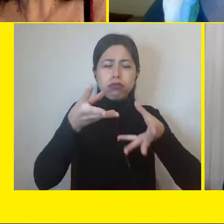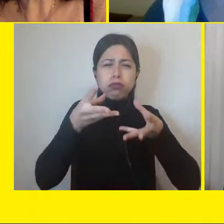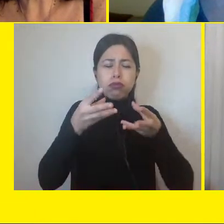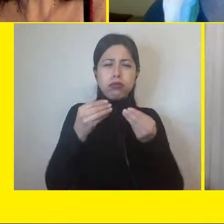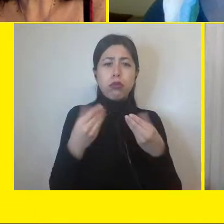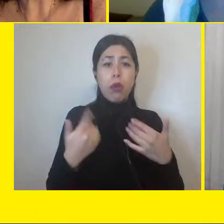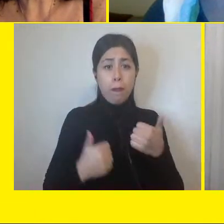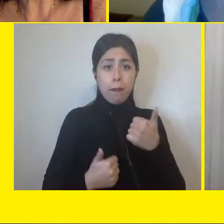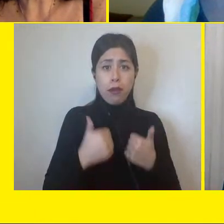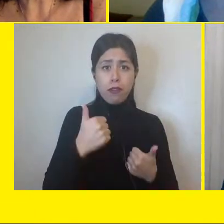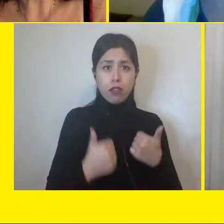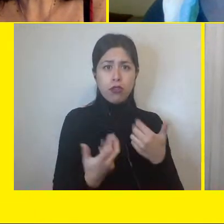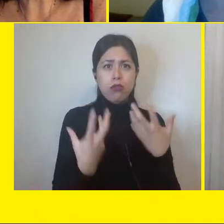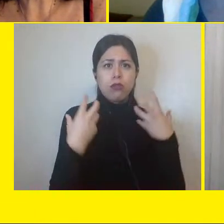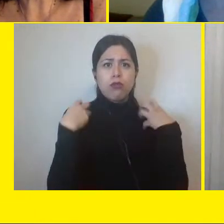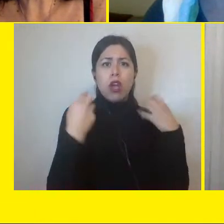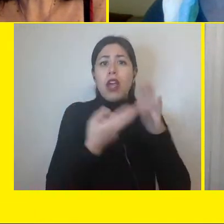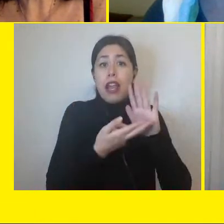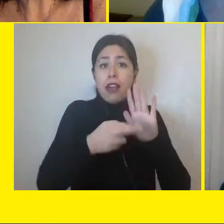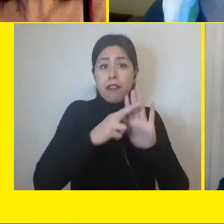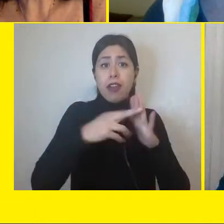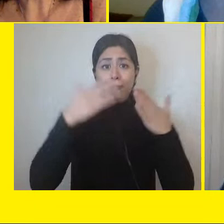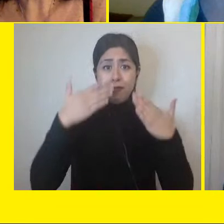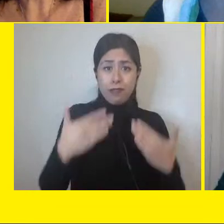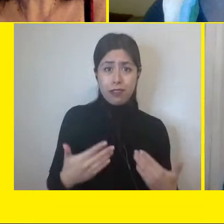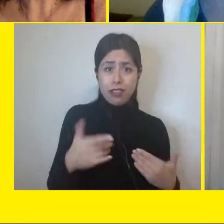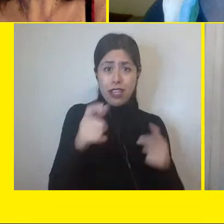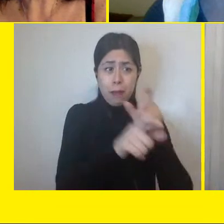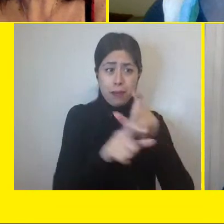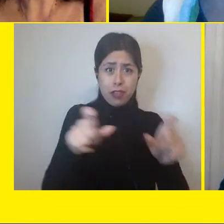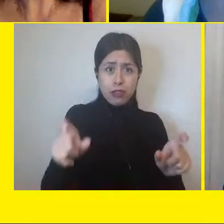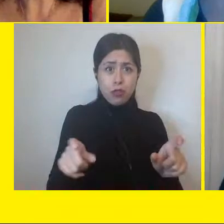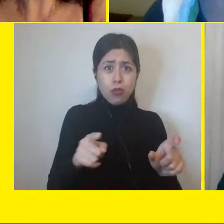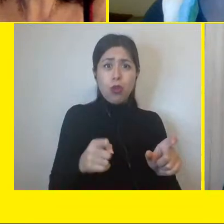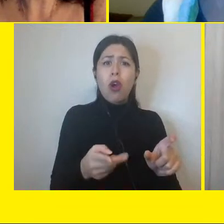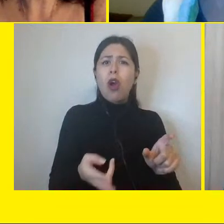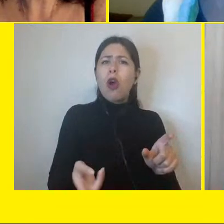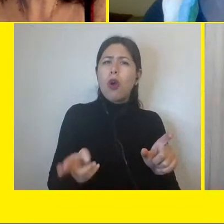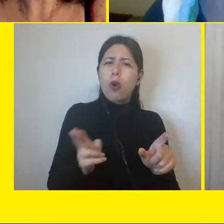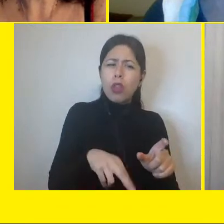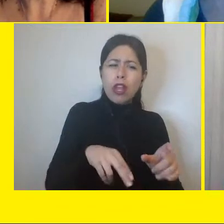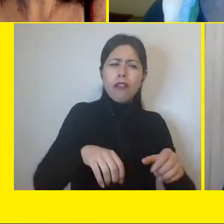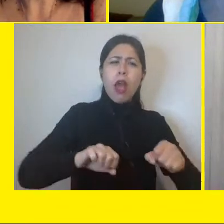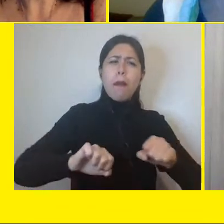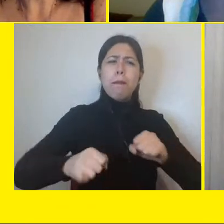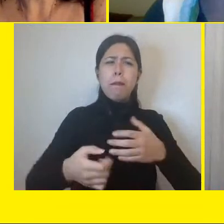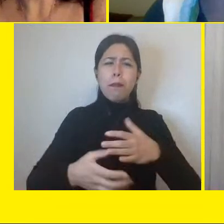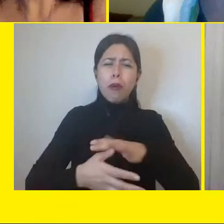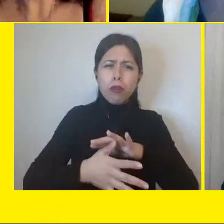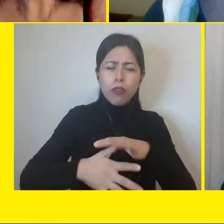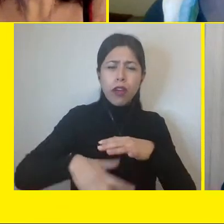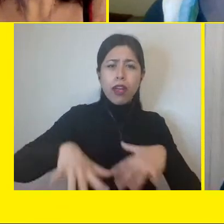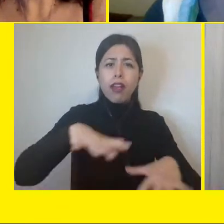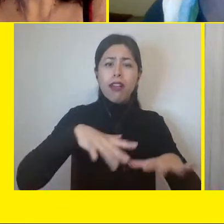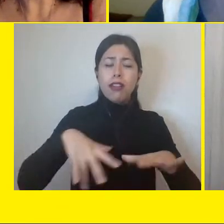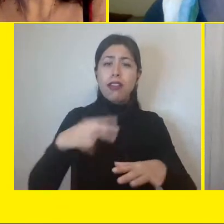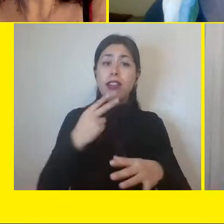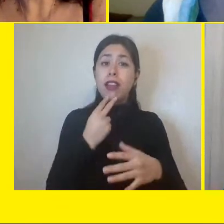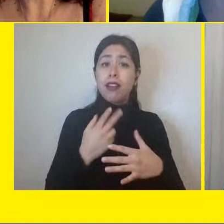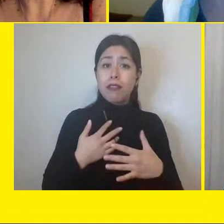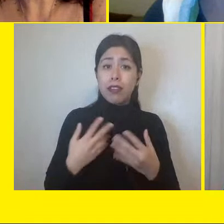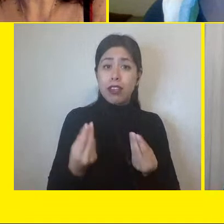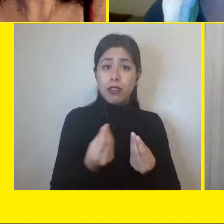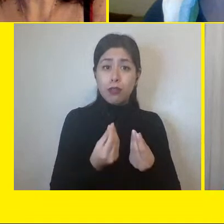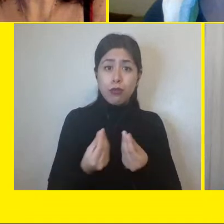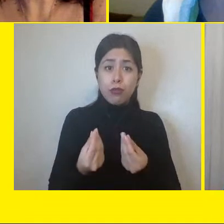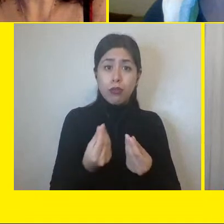como profesional que está encargado de la rehabilitación física de la persona, que tiene que volver a moverla, que volver a que su calidad de vida trate de ser un